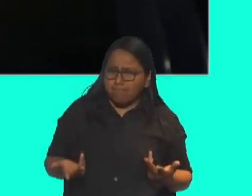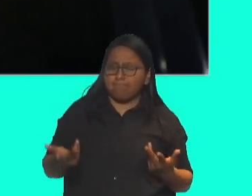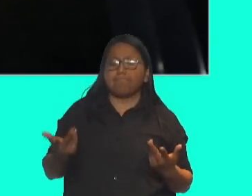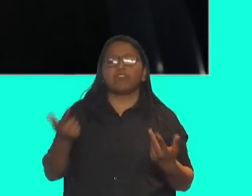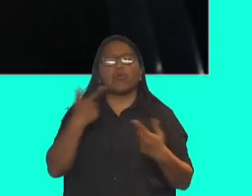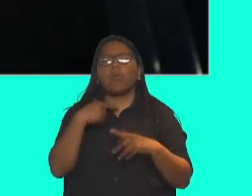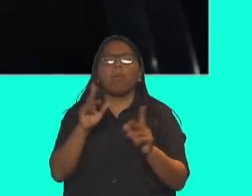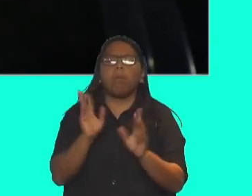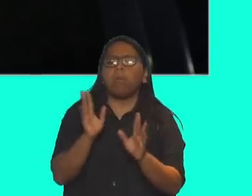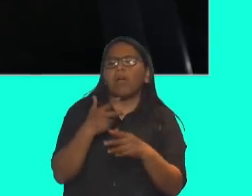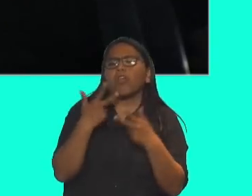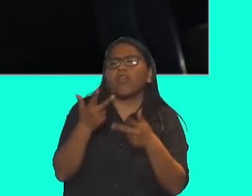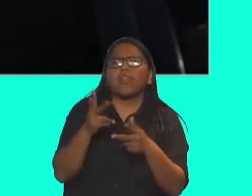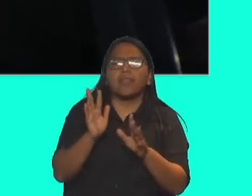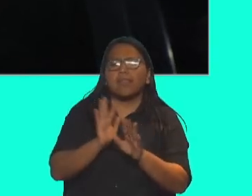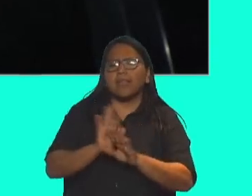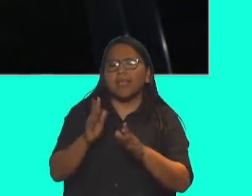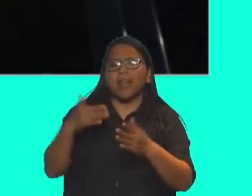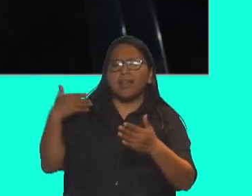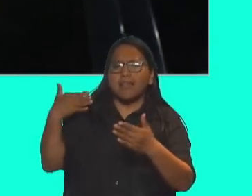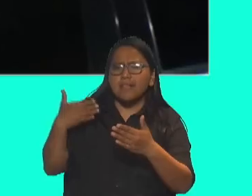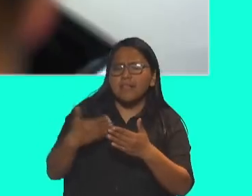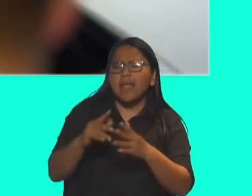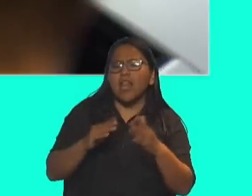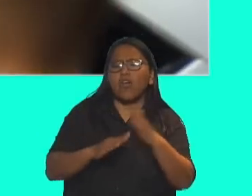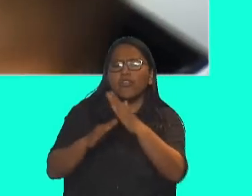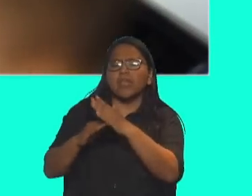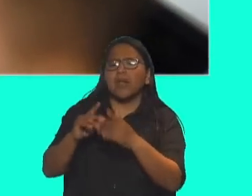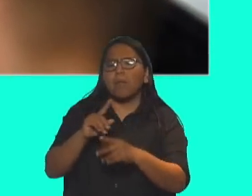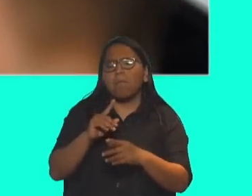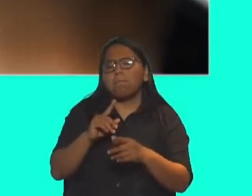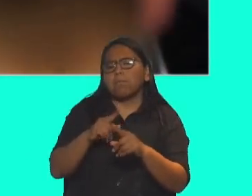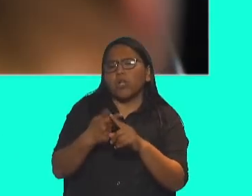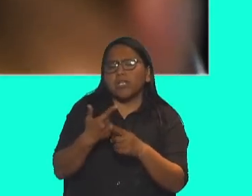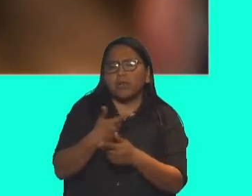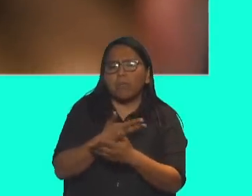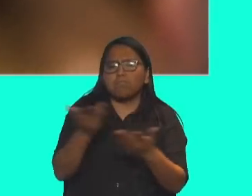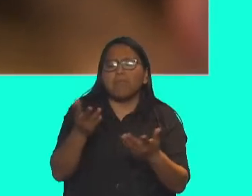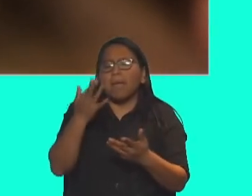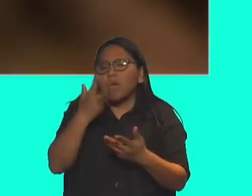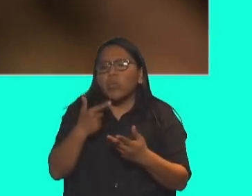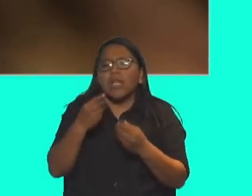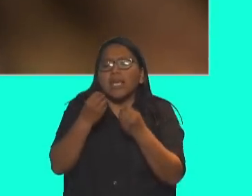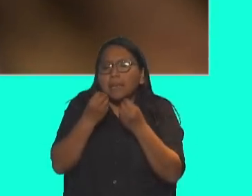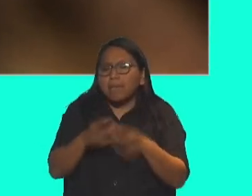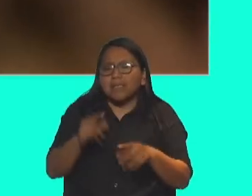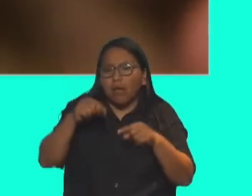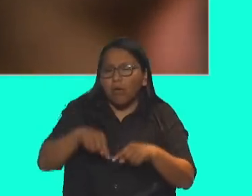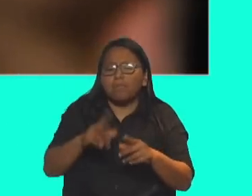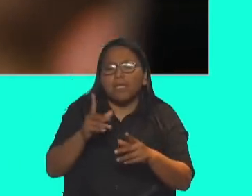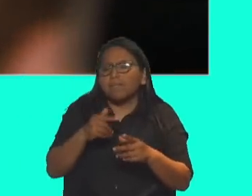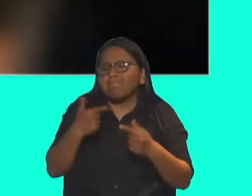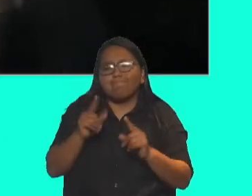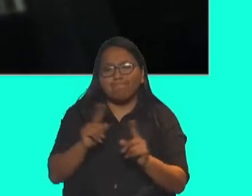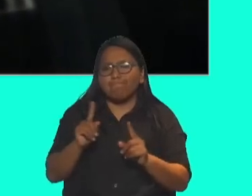está pasando de la historia de la trayectoria de los líderes populares quisiera que es la cosa empezará hoy pero no empieza hoy esto